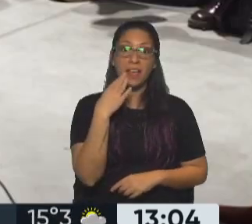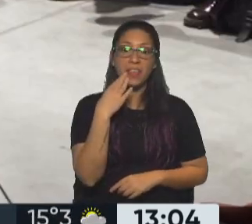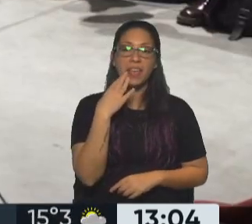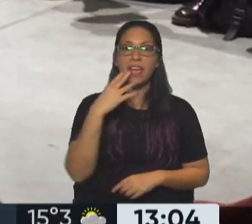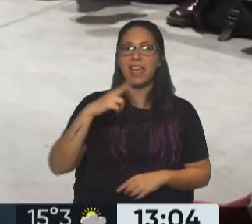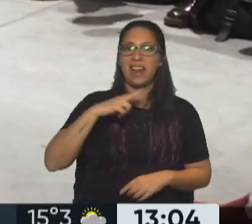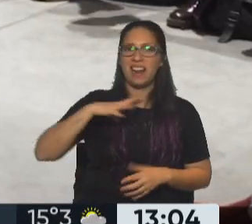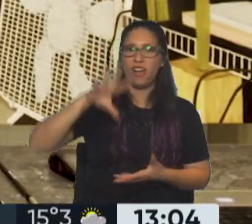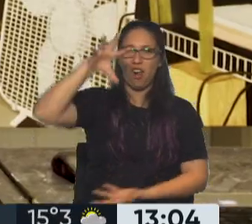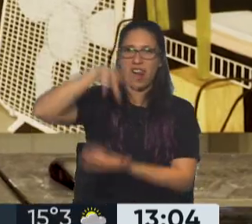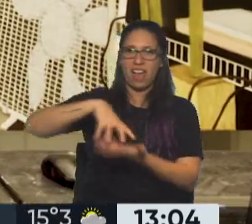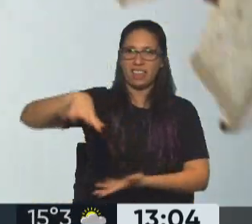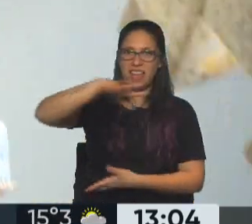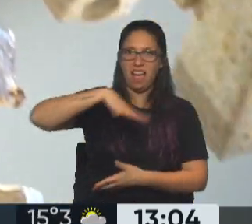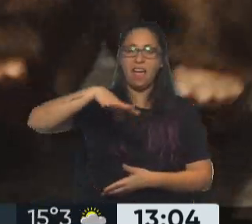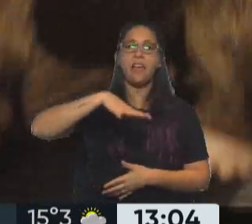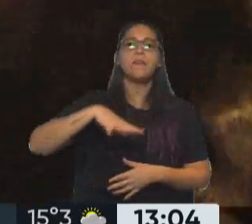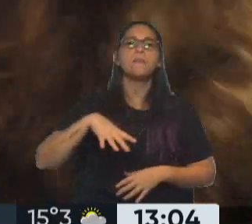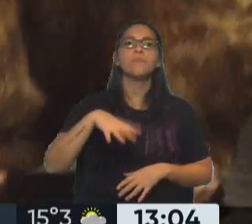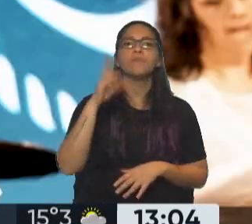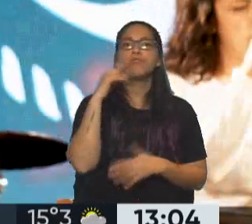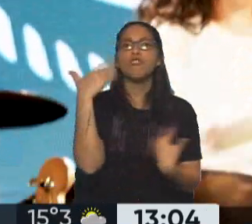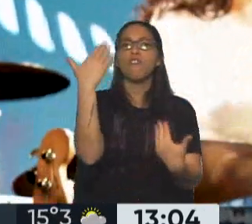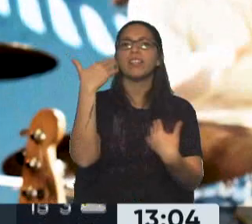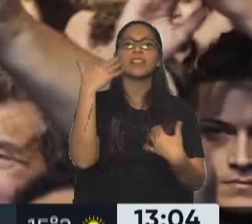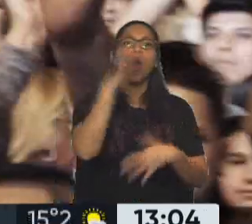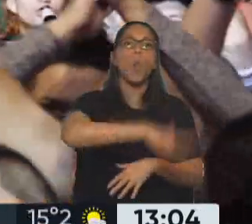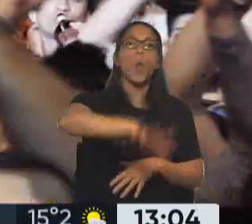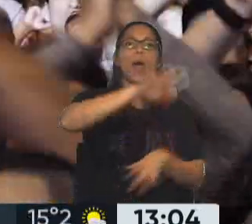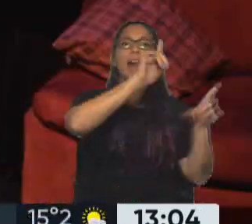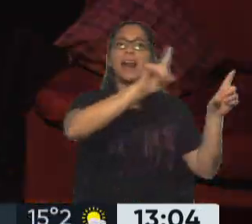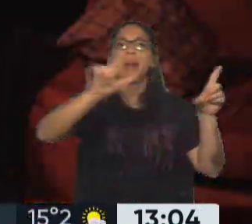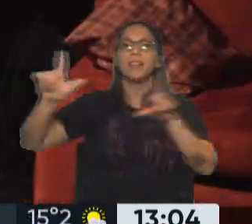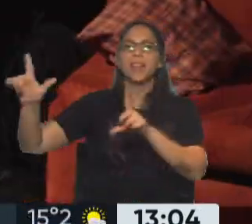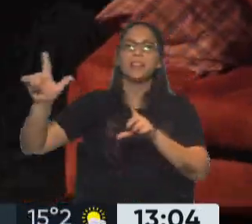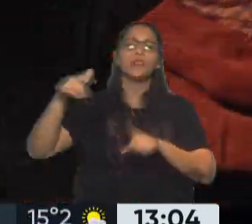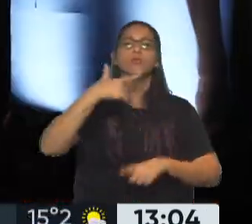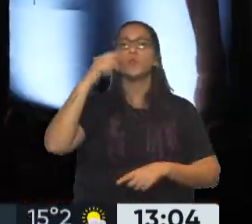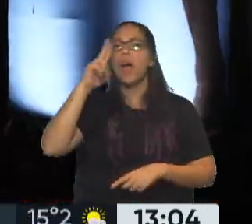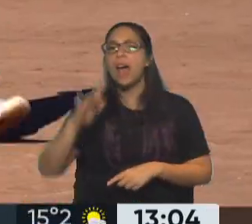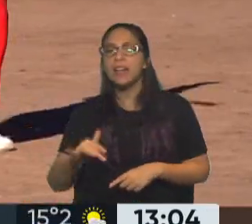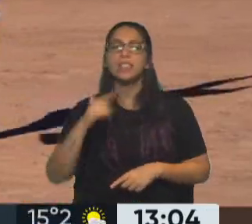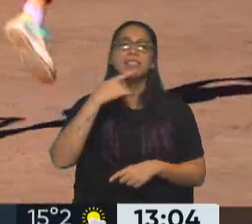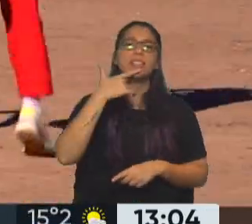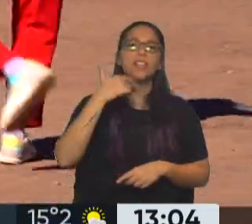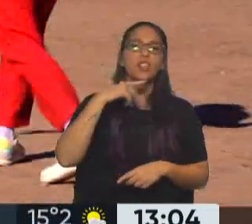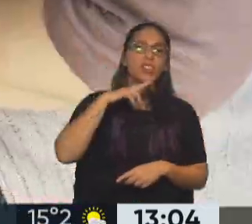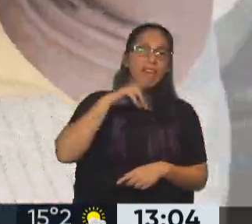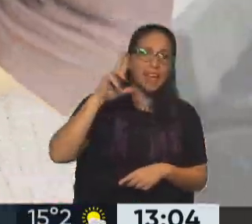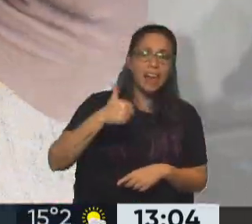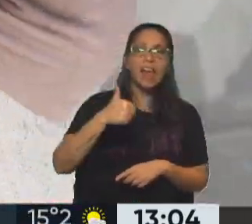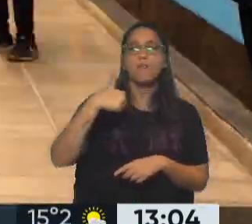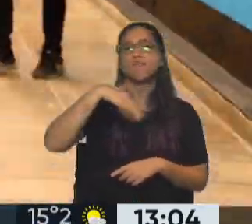Recoleta va a ser el turno de la conferencia Lugares y Retratos. Nicolás Suárez, Sebastián Sanz Sotera, Micaela Gonzalo y